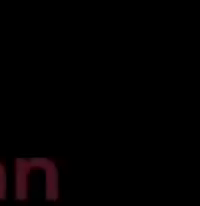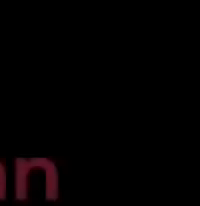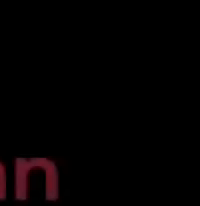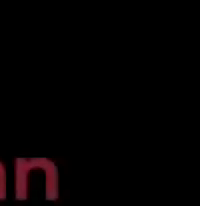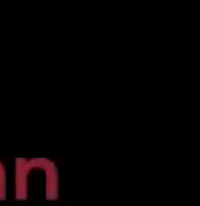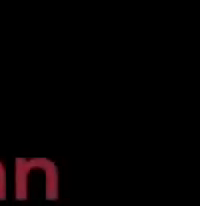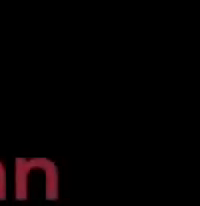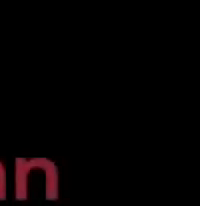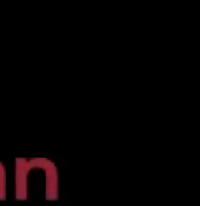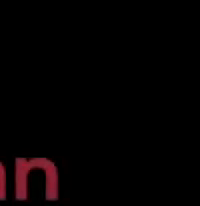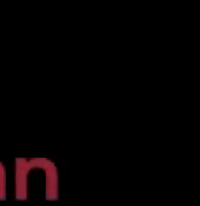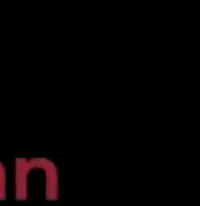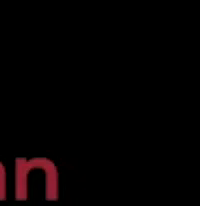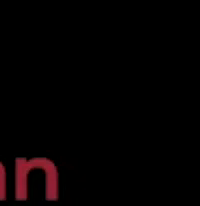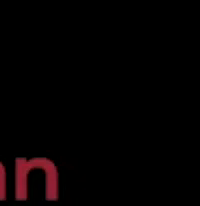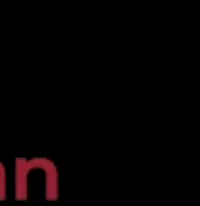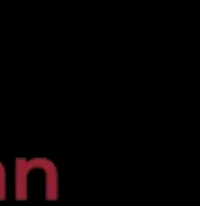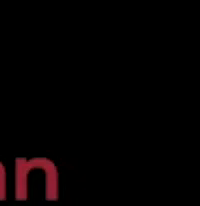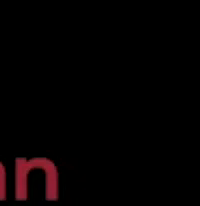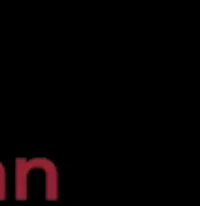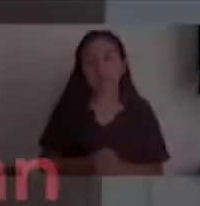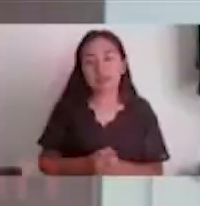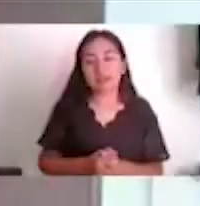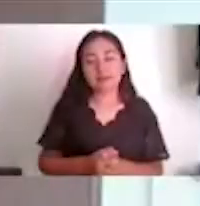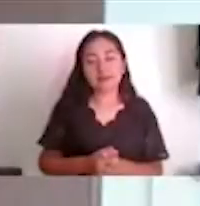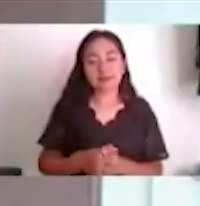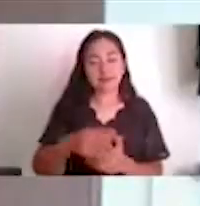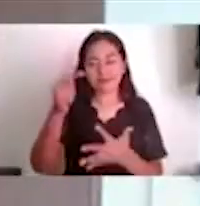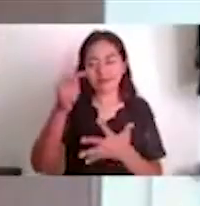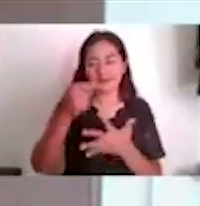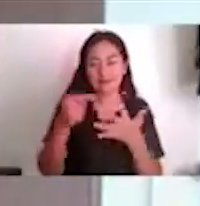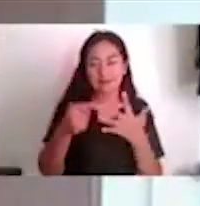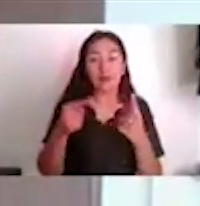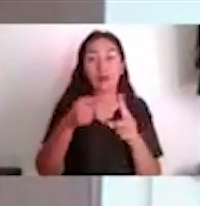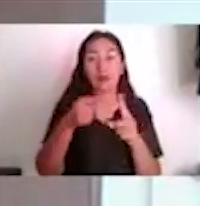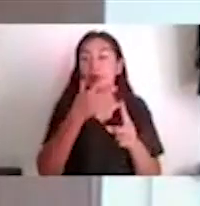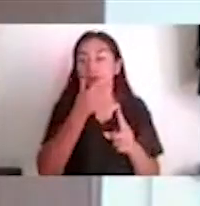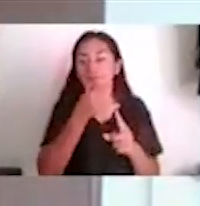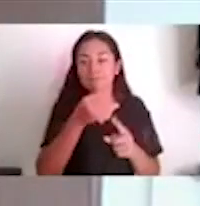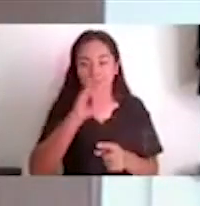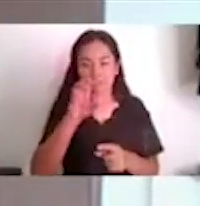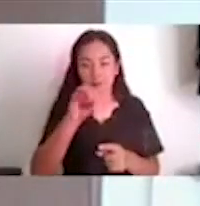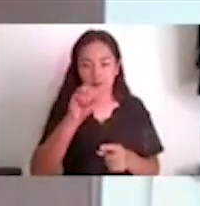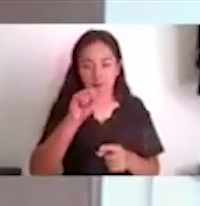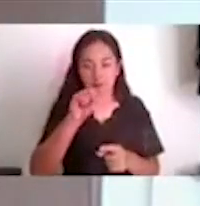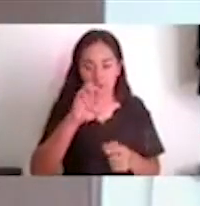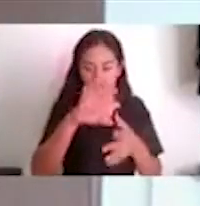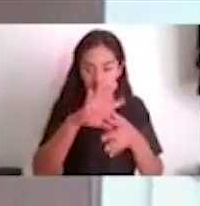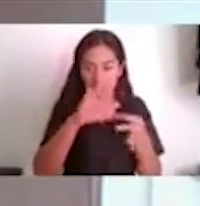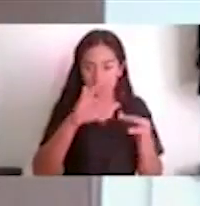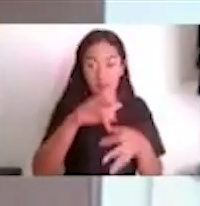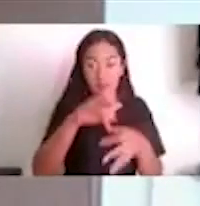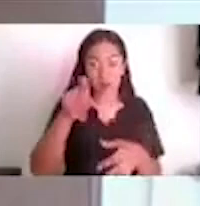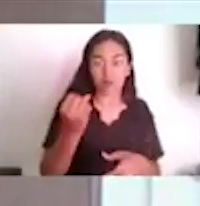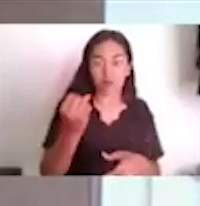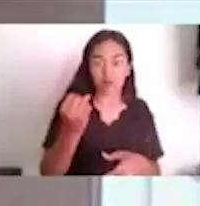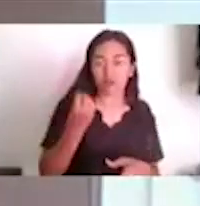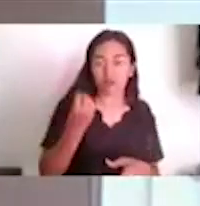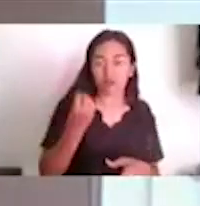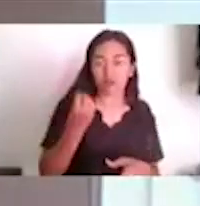García. José Alamilla Soto te dice excelente día, muchas gracias por este tipo de